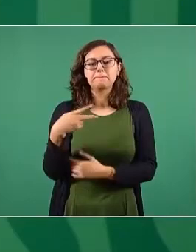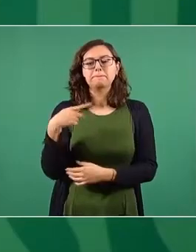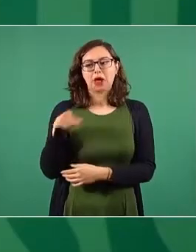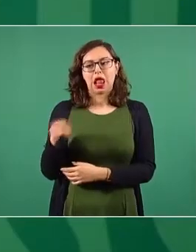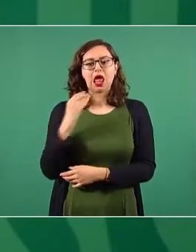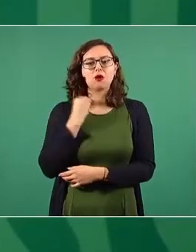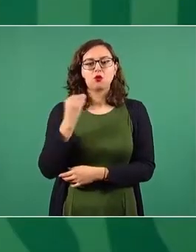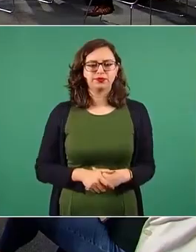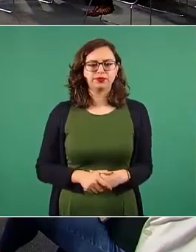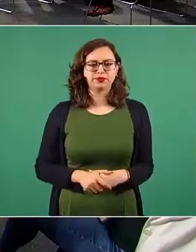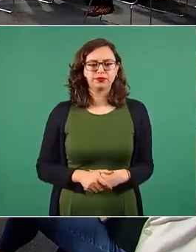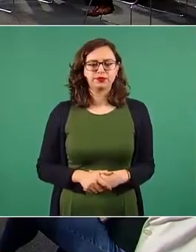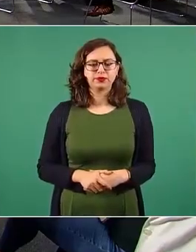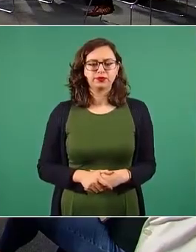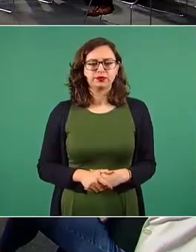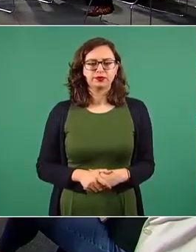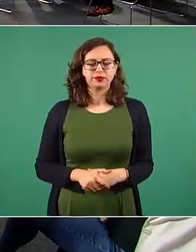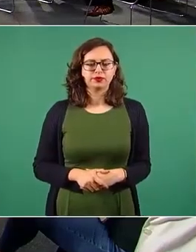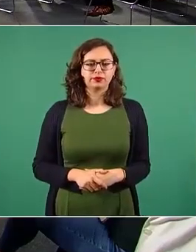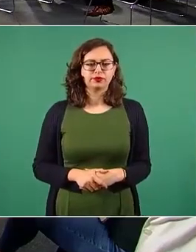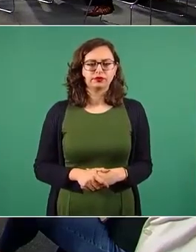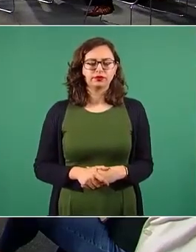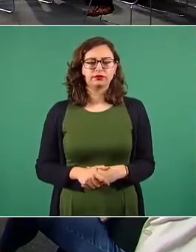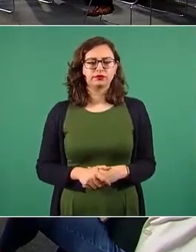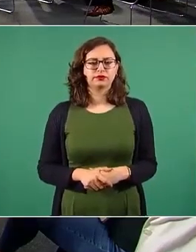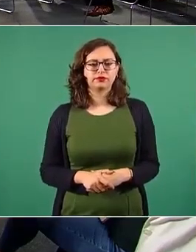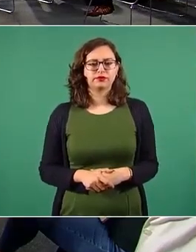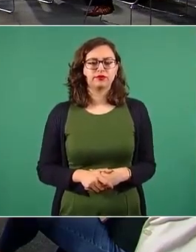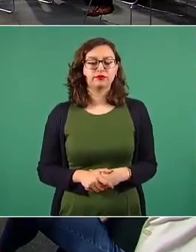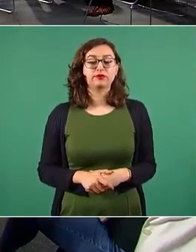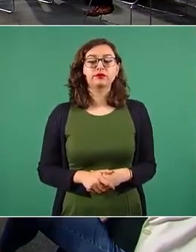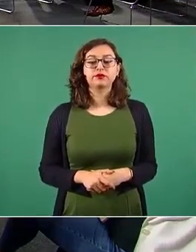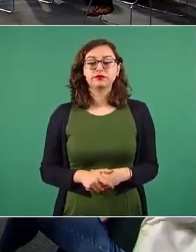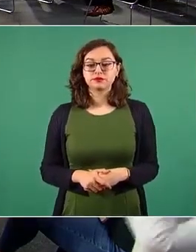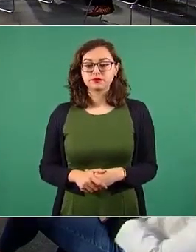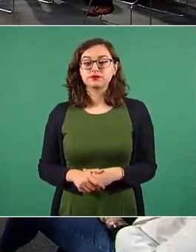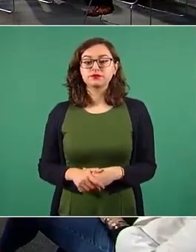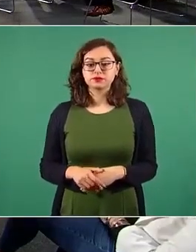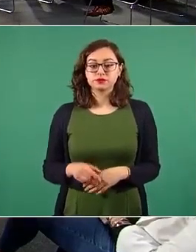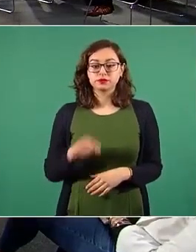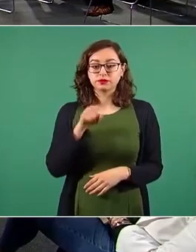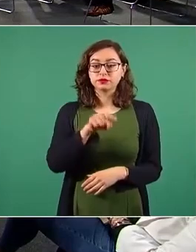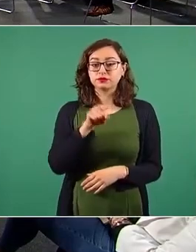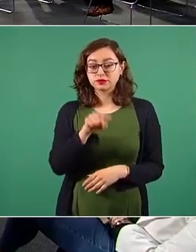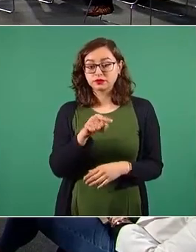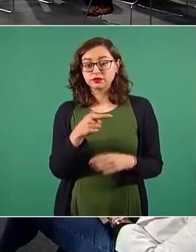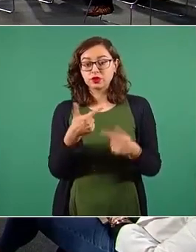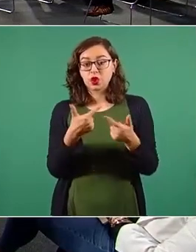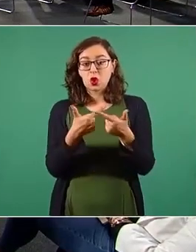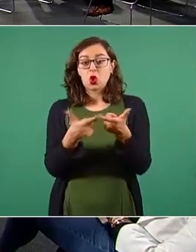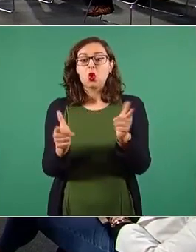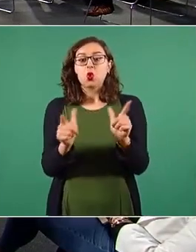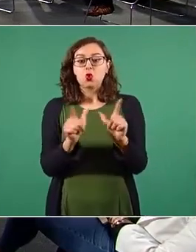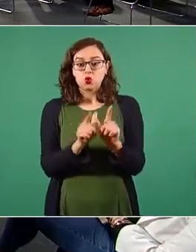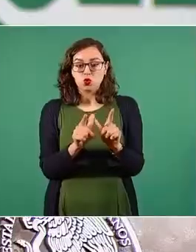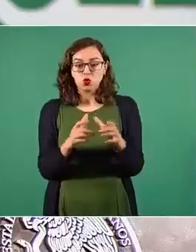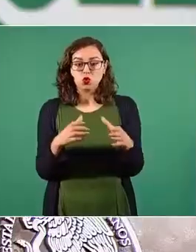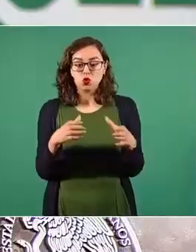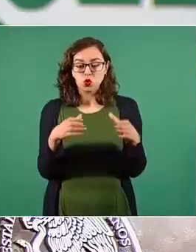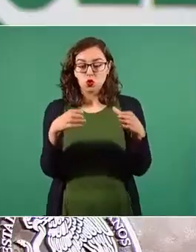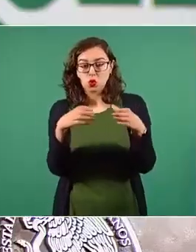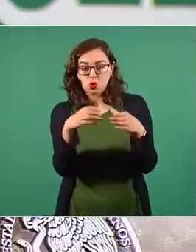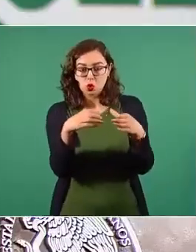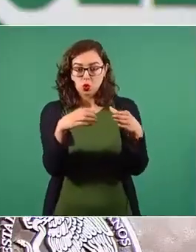los Desaparecidos. Por supuesto, estamos en comunicación con el colectivo. Es un colectivo que incluso ha mantenido un plantón